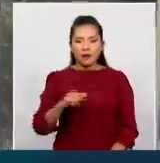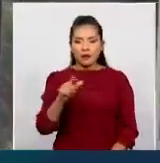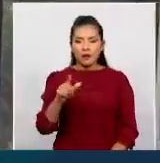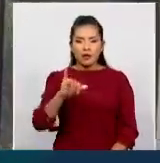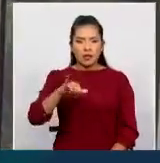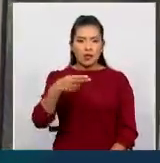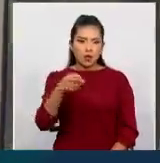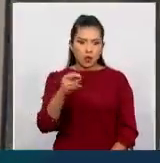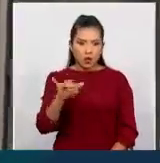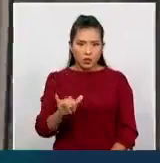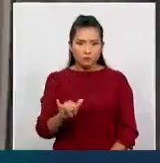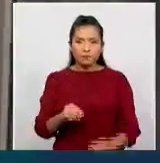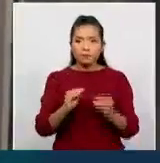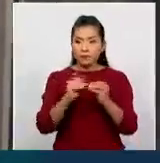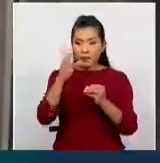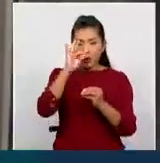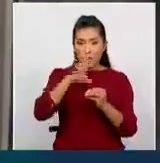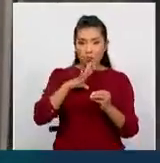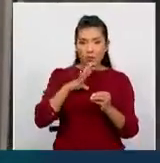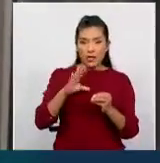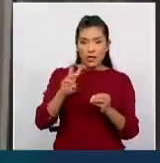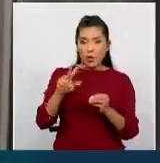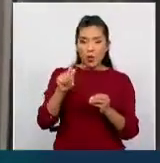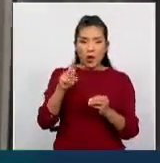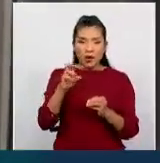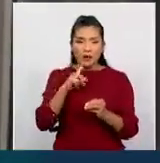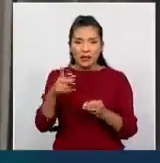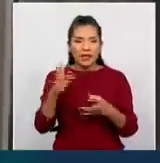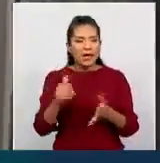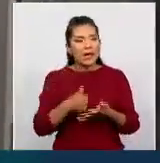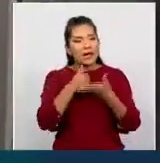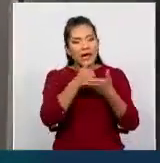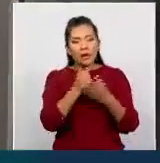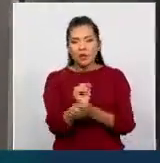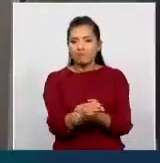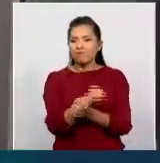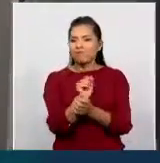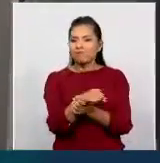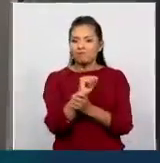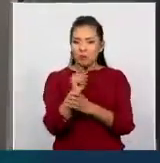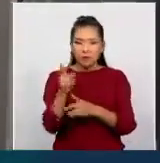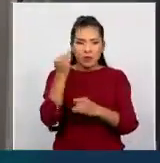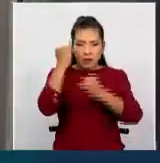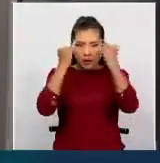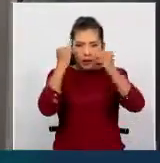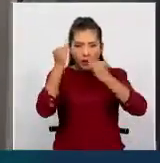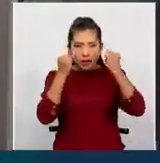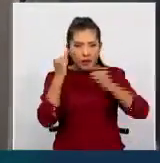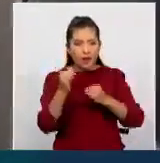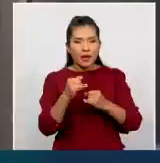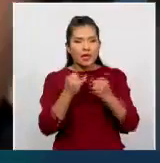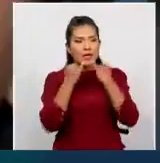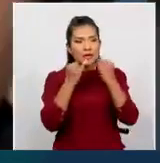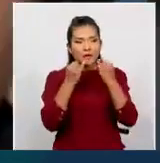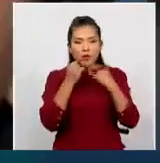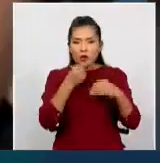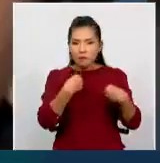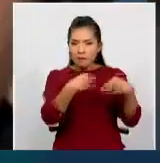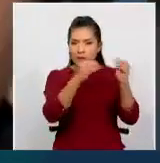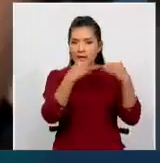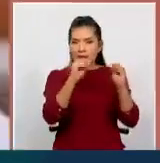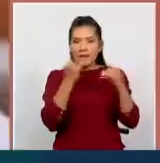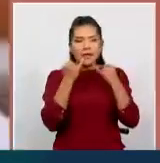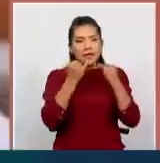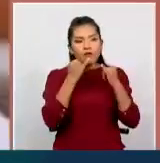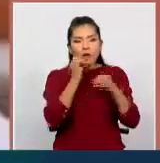sido el alcahuete más grande que ha tenido este país porque ha propiciado el golpe de Estado, ha vendido información a la gente